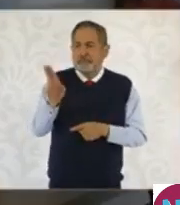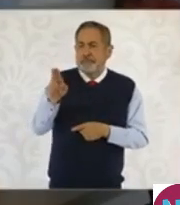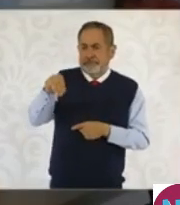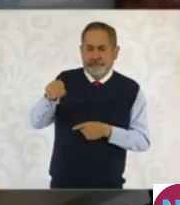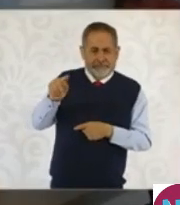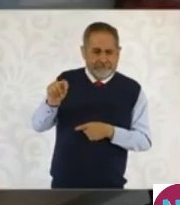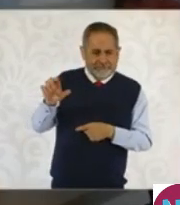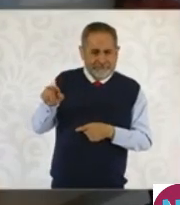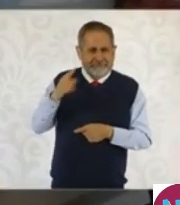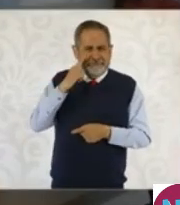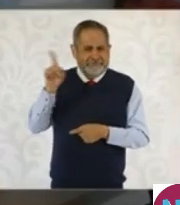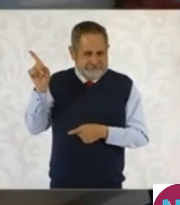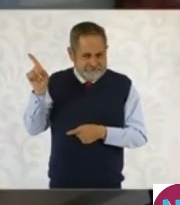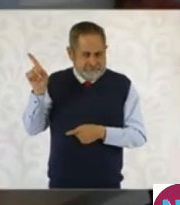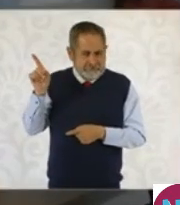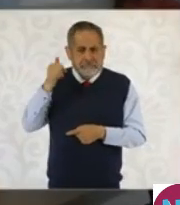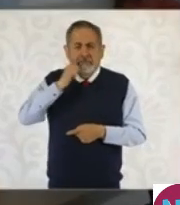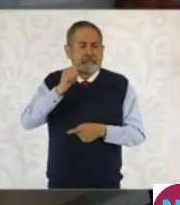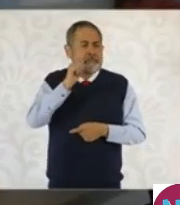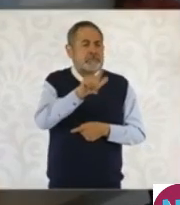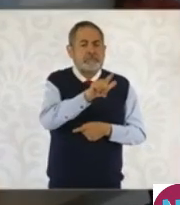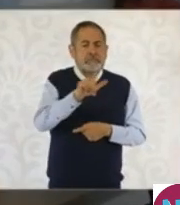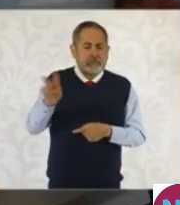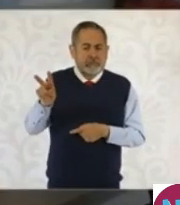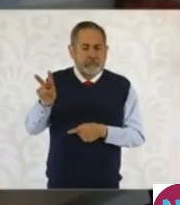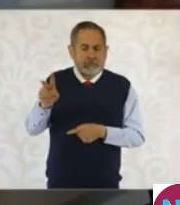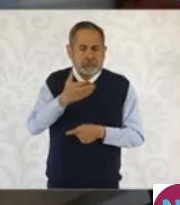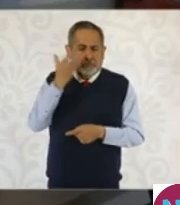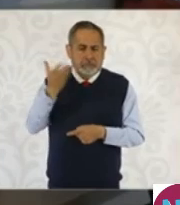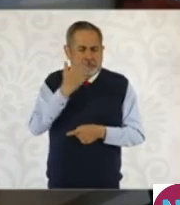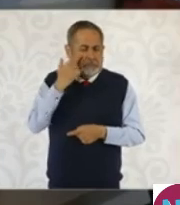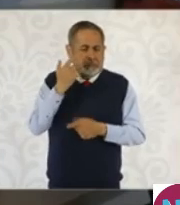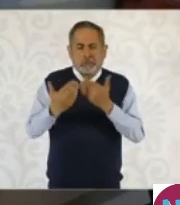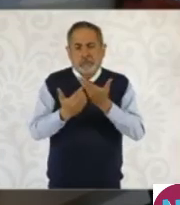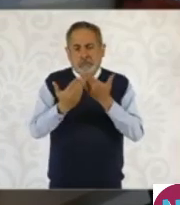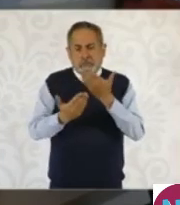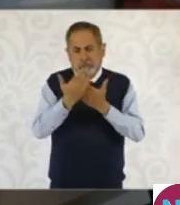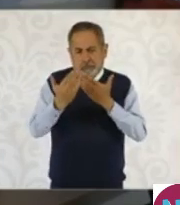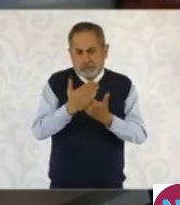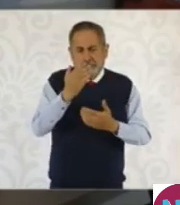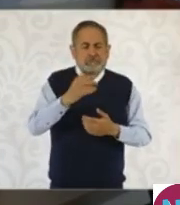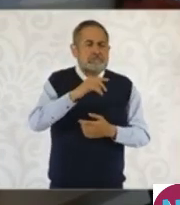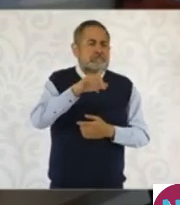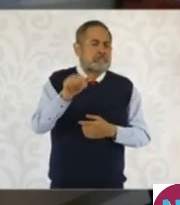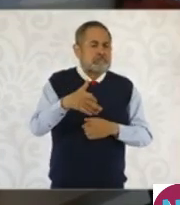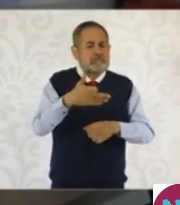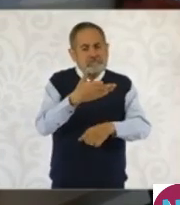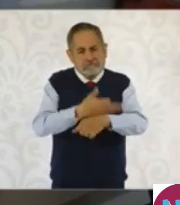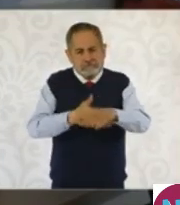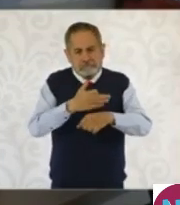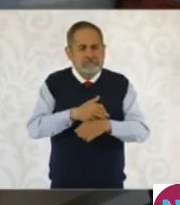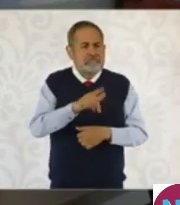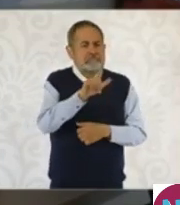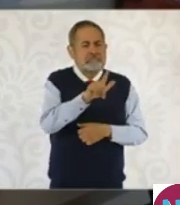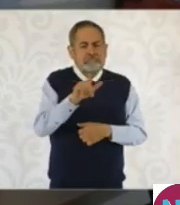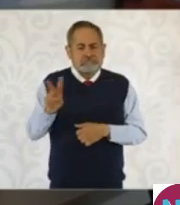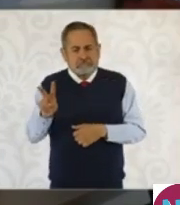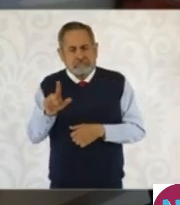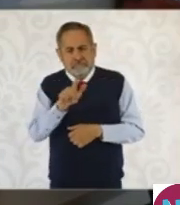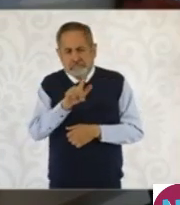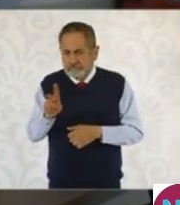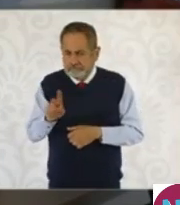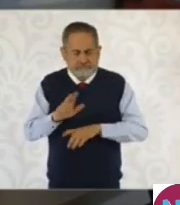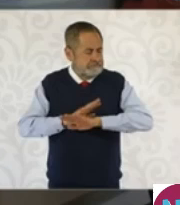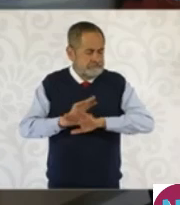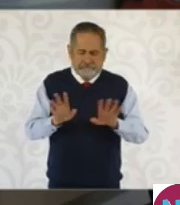familiar tradicionalmente trabajan de lunes a viernes, en el turno de la mañana y en el turno vespertino. Empezamos